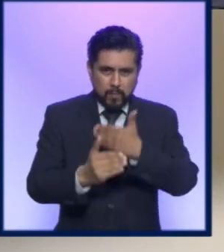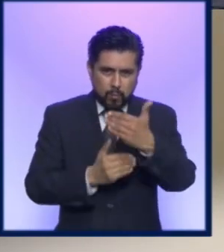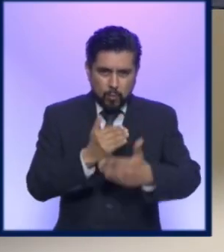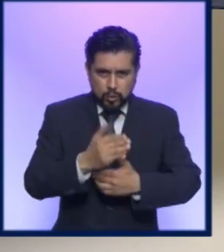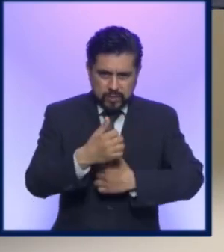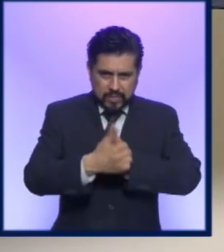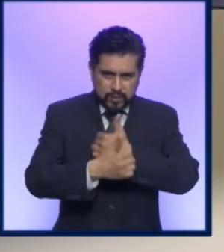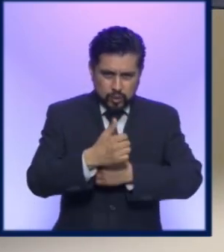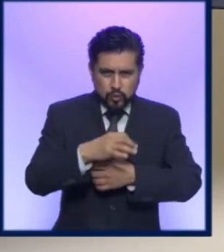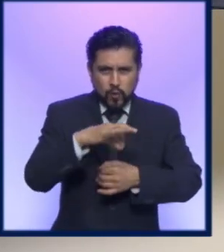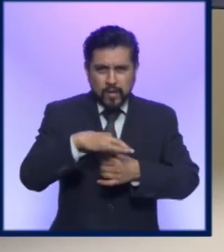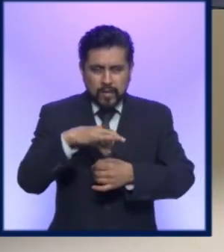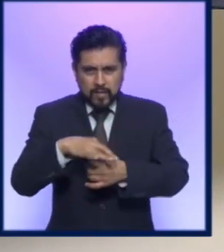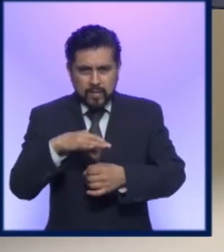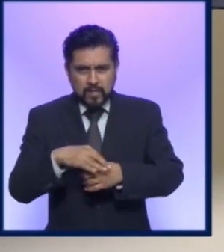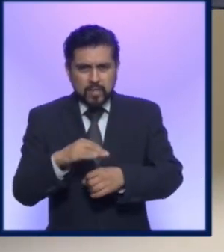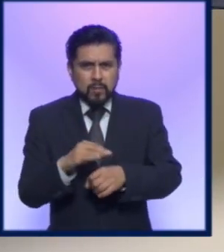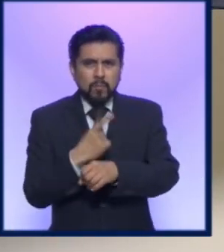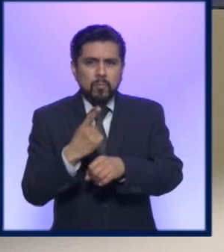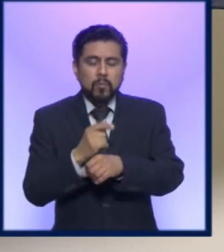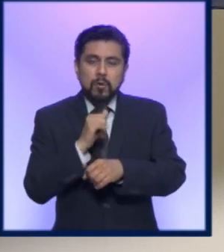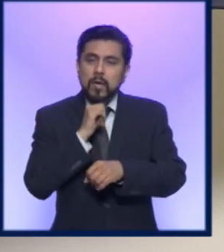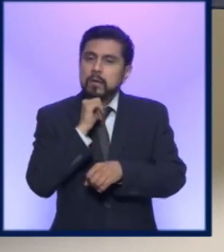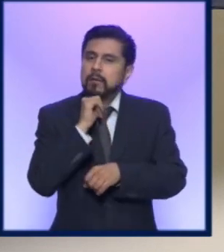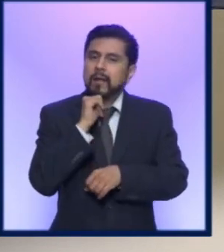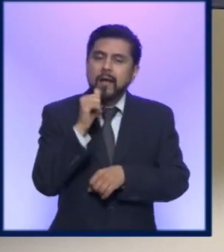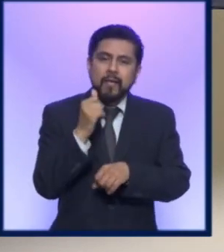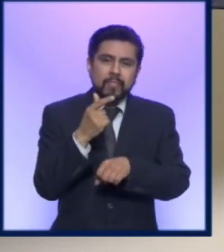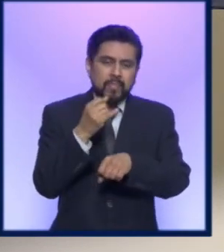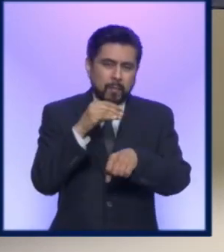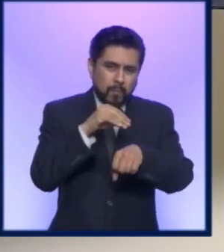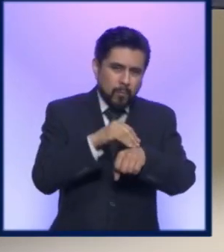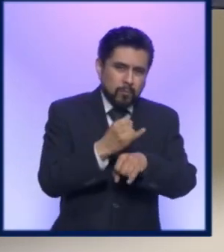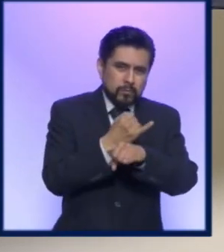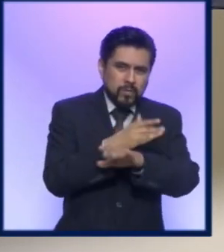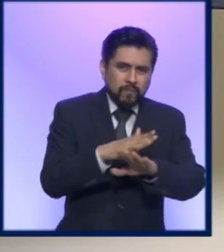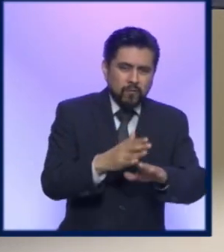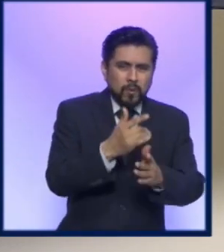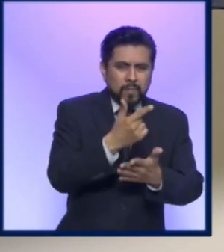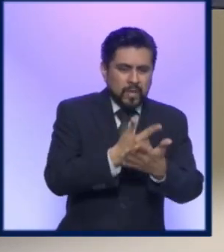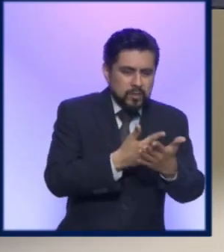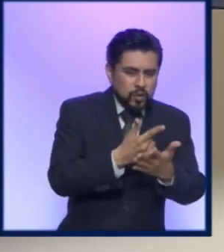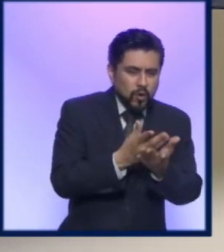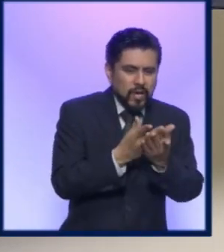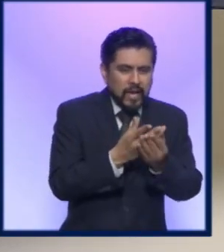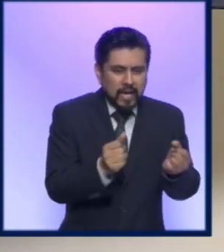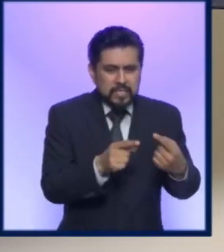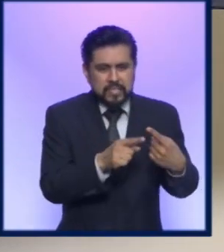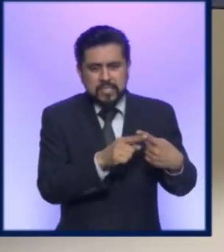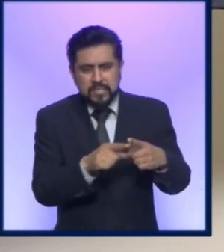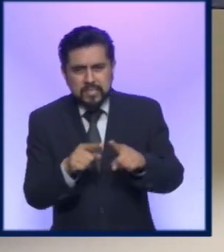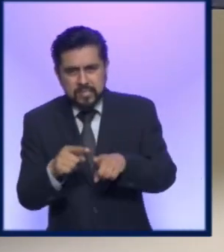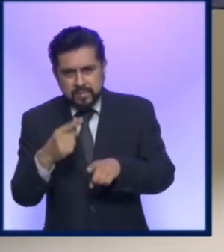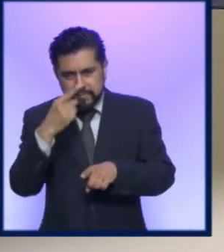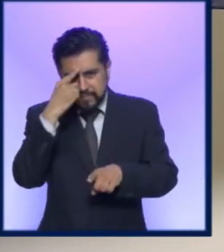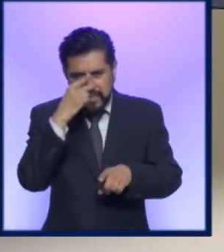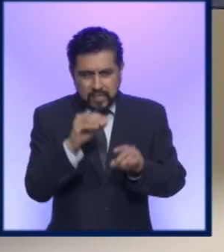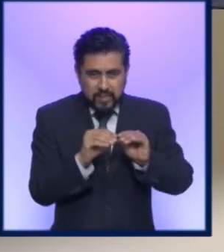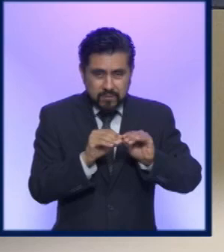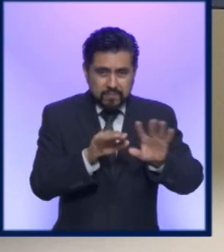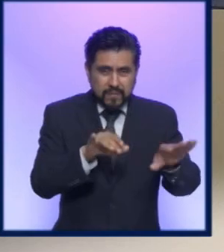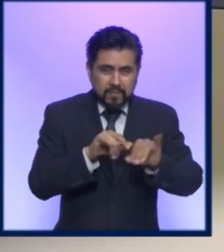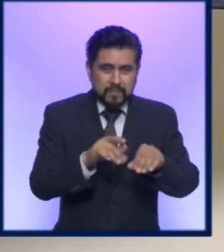subsecuentes ante la omisión de presentar informes de ingresos y gastos de actos tendentes a la obtención del